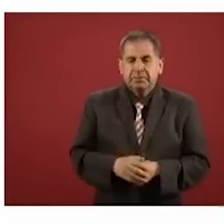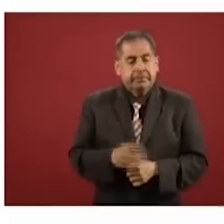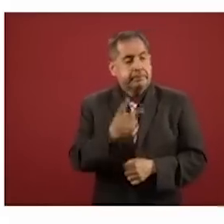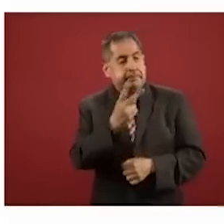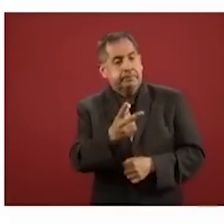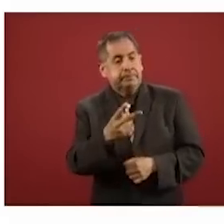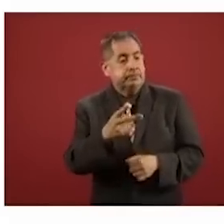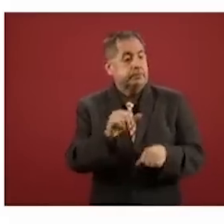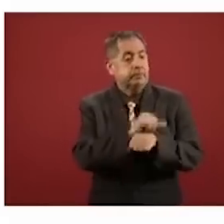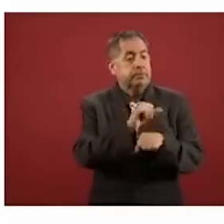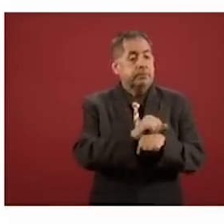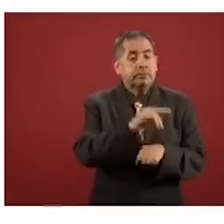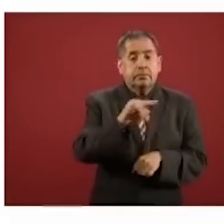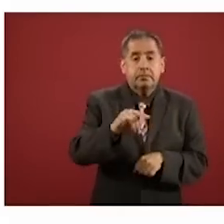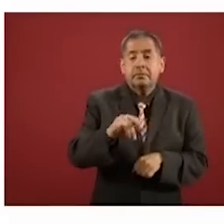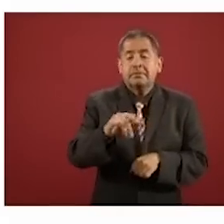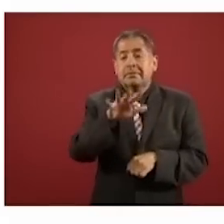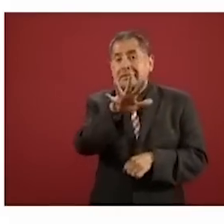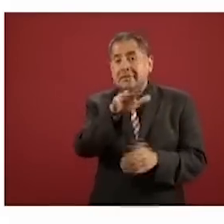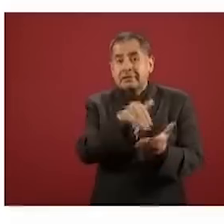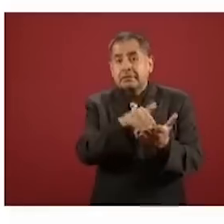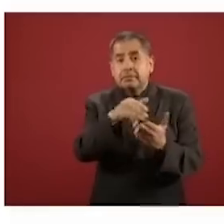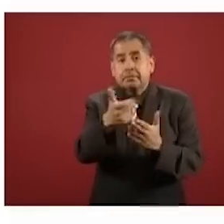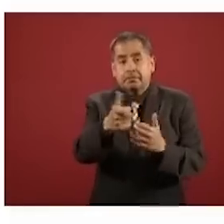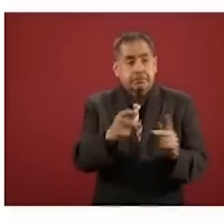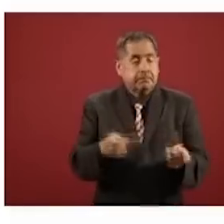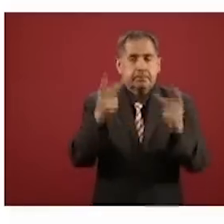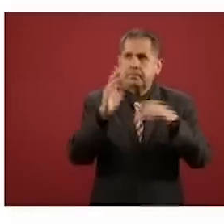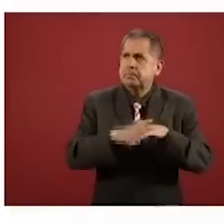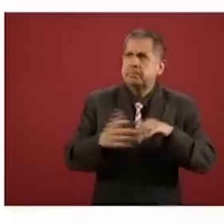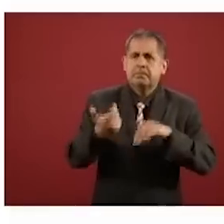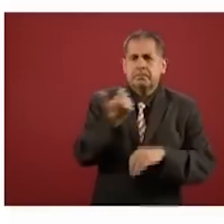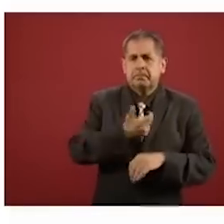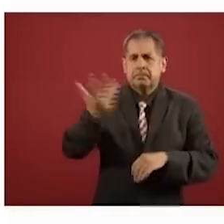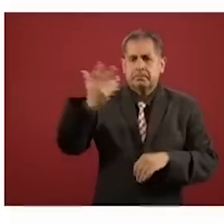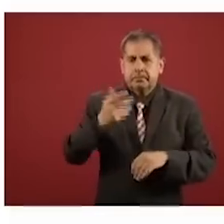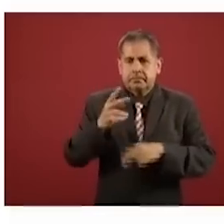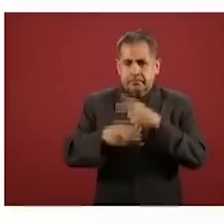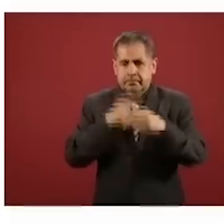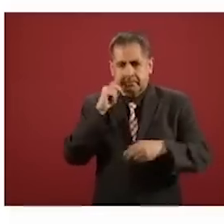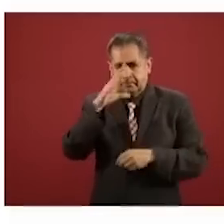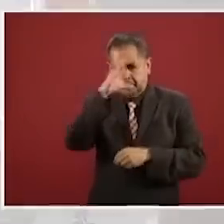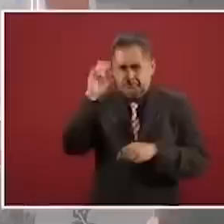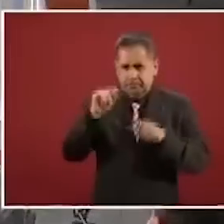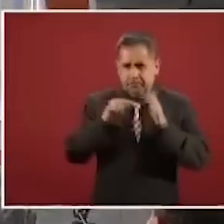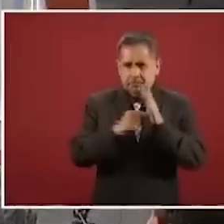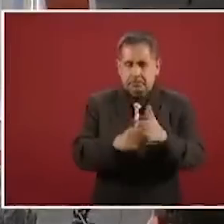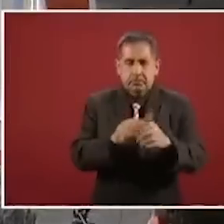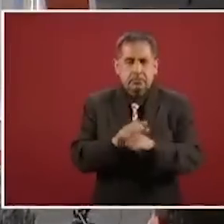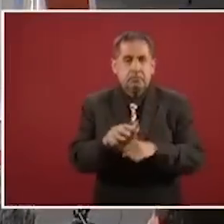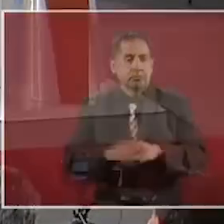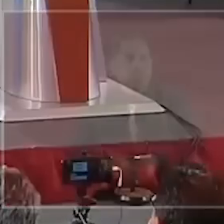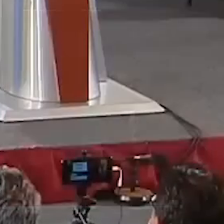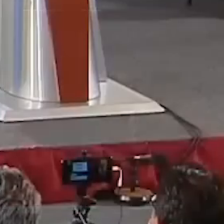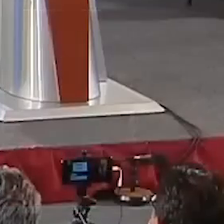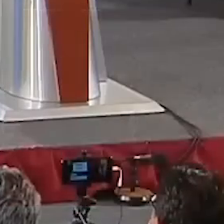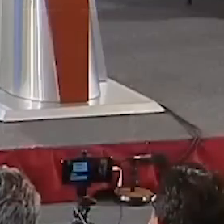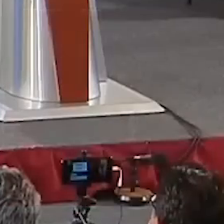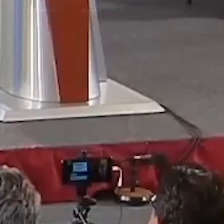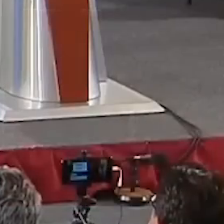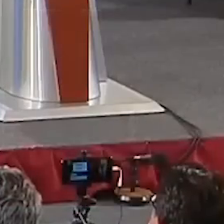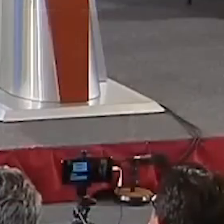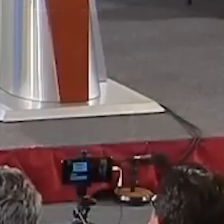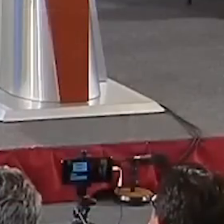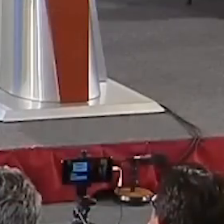vehículos rebasaron el umbral de los 5 millones de pesos. El más caro, ahorita les presentamos la fotografía, un Lamborghini